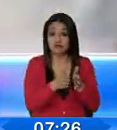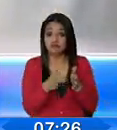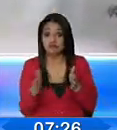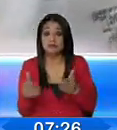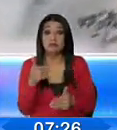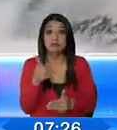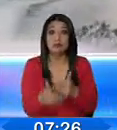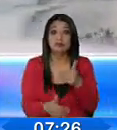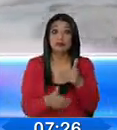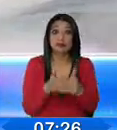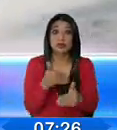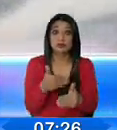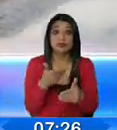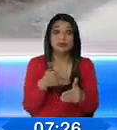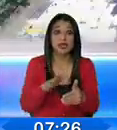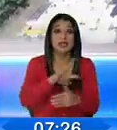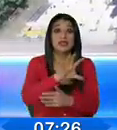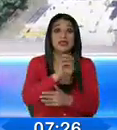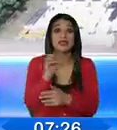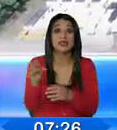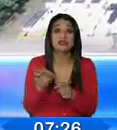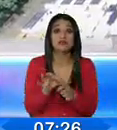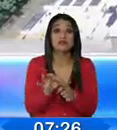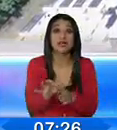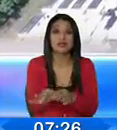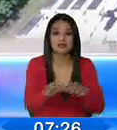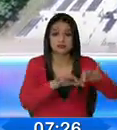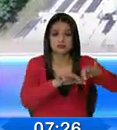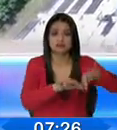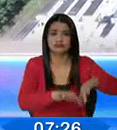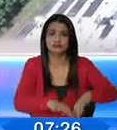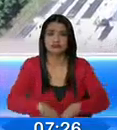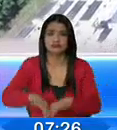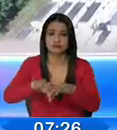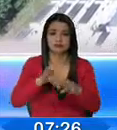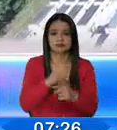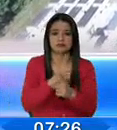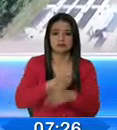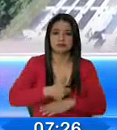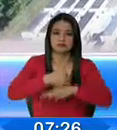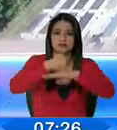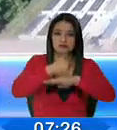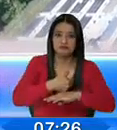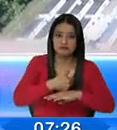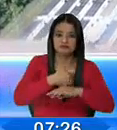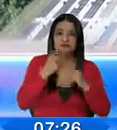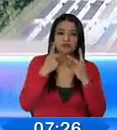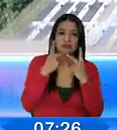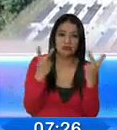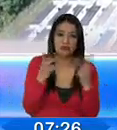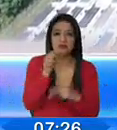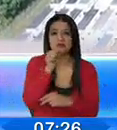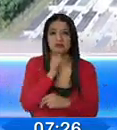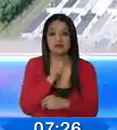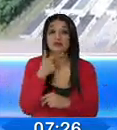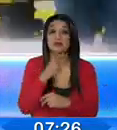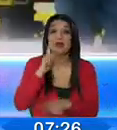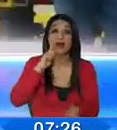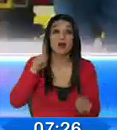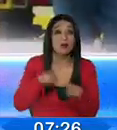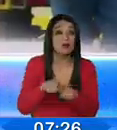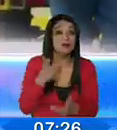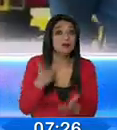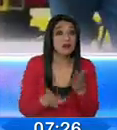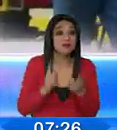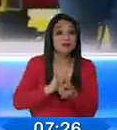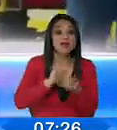ha avanzado más de 500 metros. Por esta razón, las autoridades de entidades públicas y privadas han planteado una posible